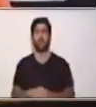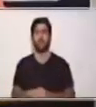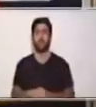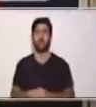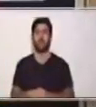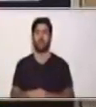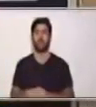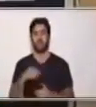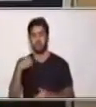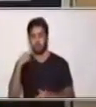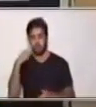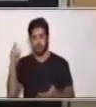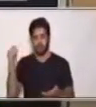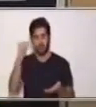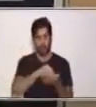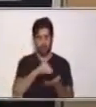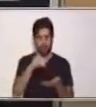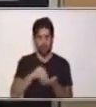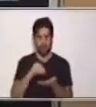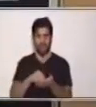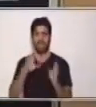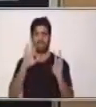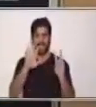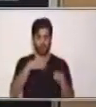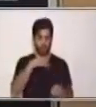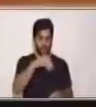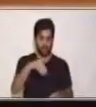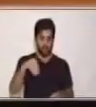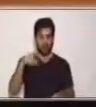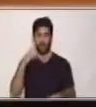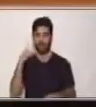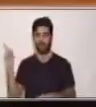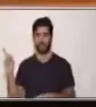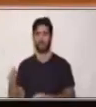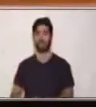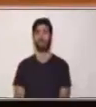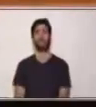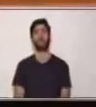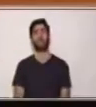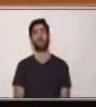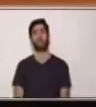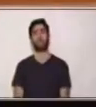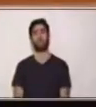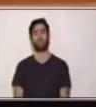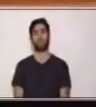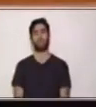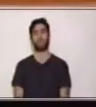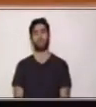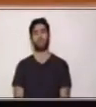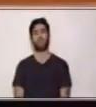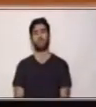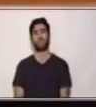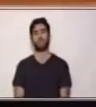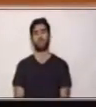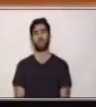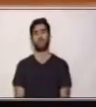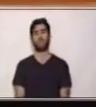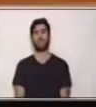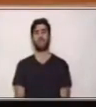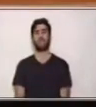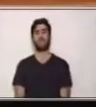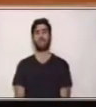Coloco el 7, coloco 7 tapitas. 1, 2, 3, 4,